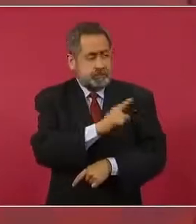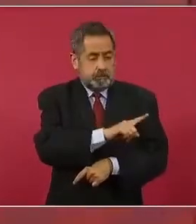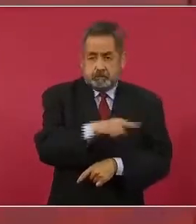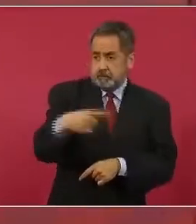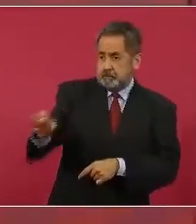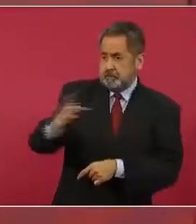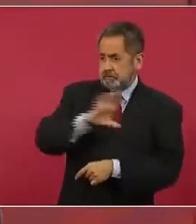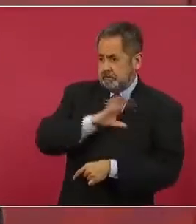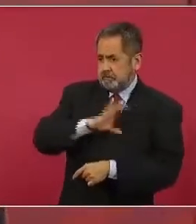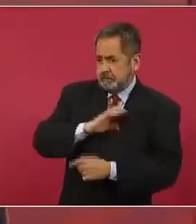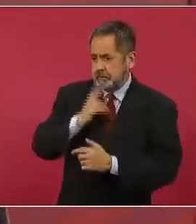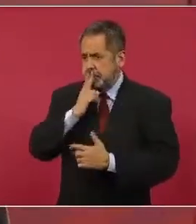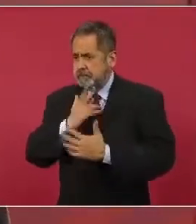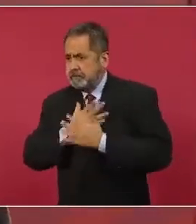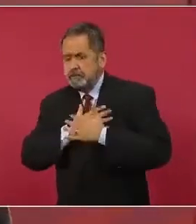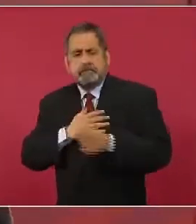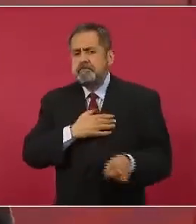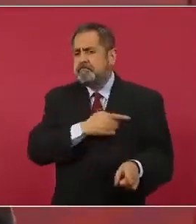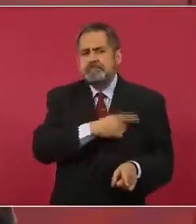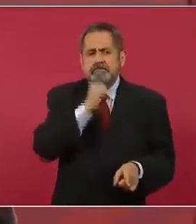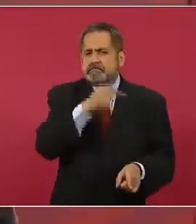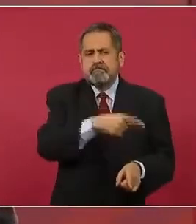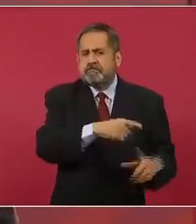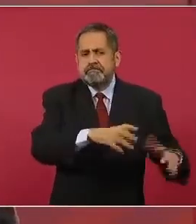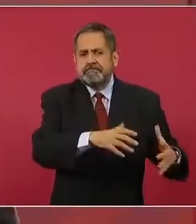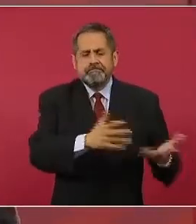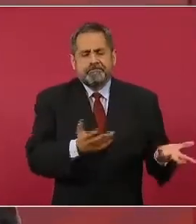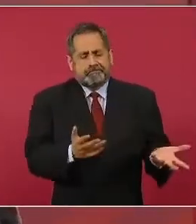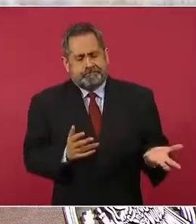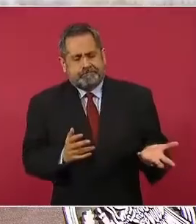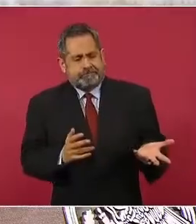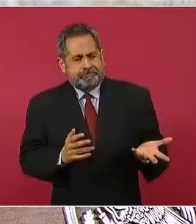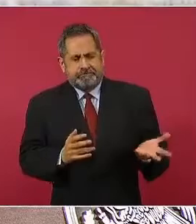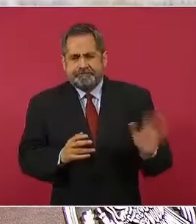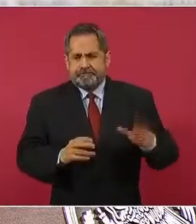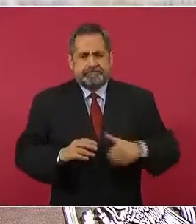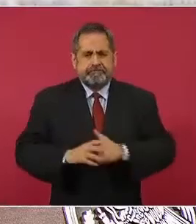Si están hasta queriendo cobrar las pruebas,